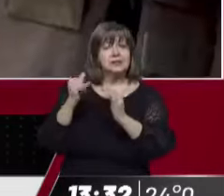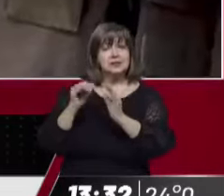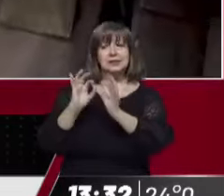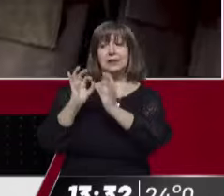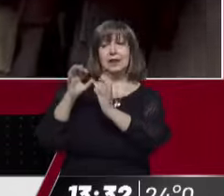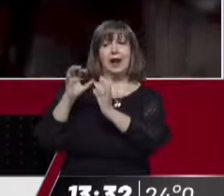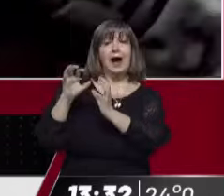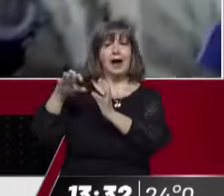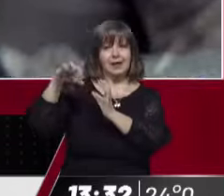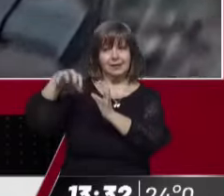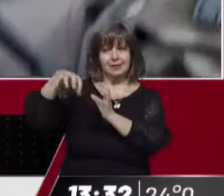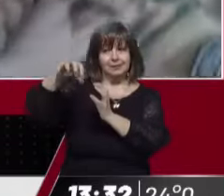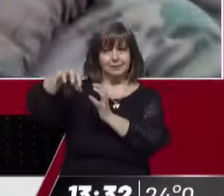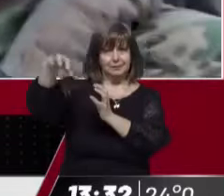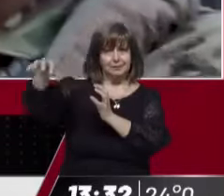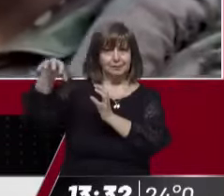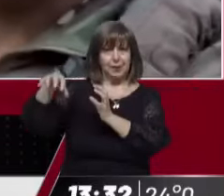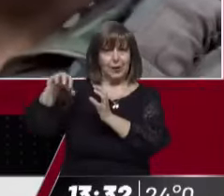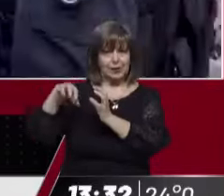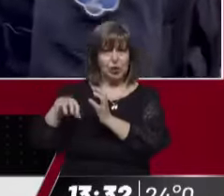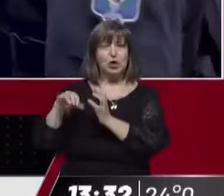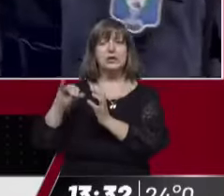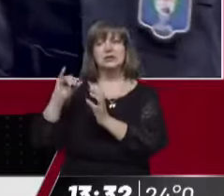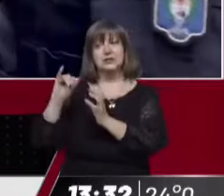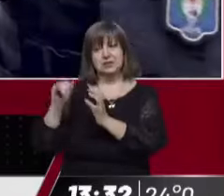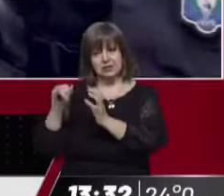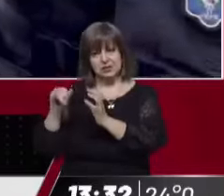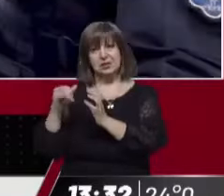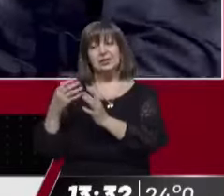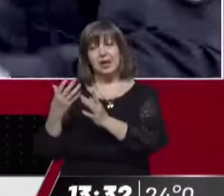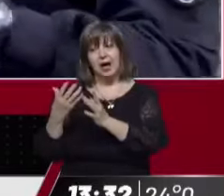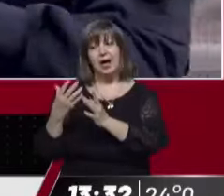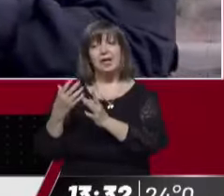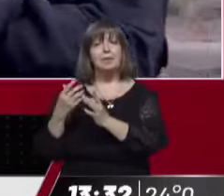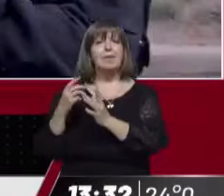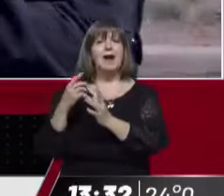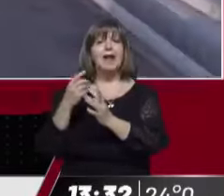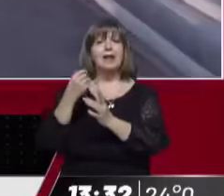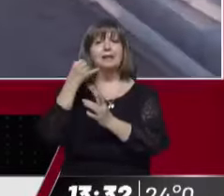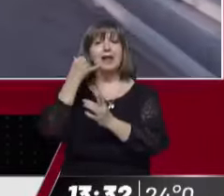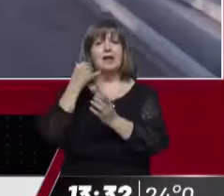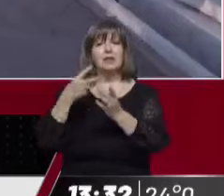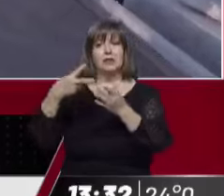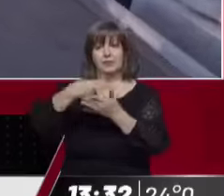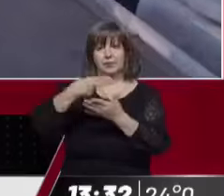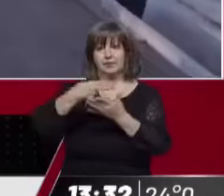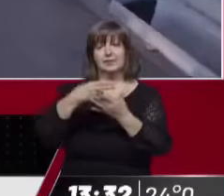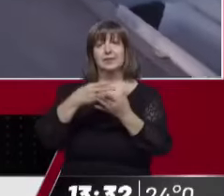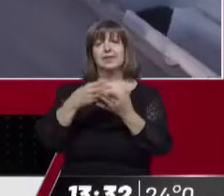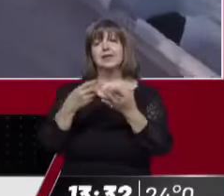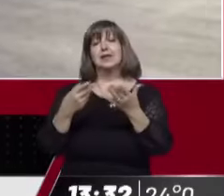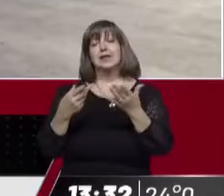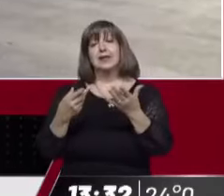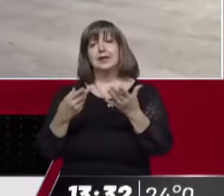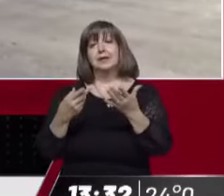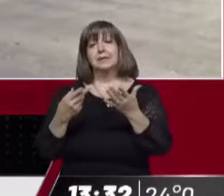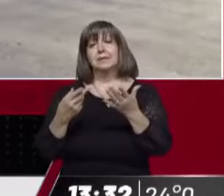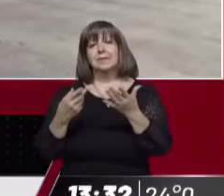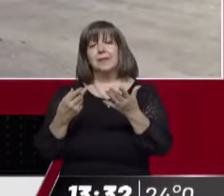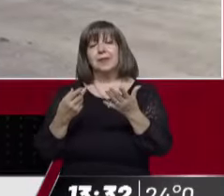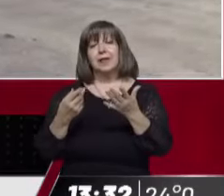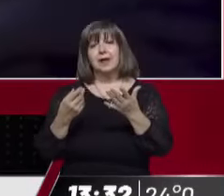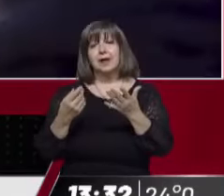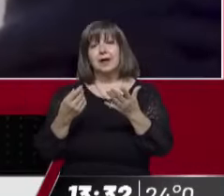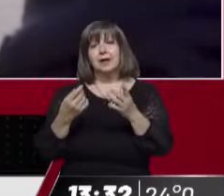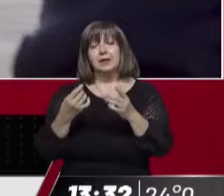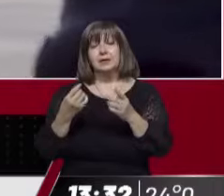para eso necesitábamos este acto, por eso también esto es un paso en orden con ese proceso. eso necesitábamos esta reclasificación que va